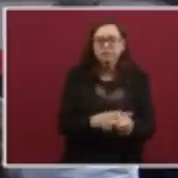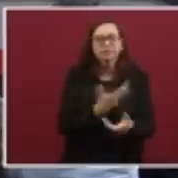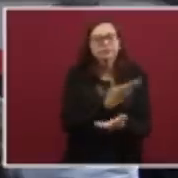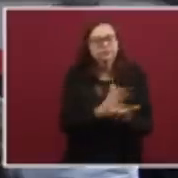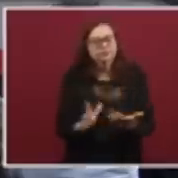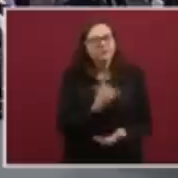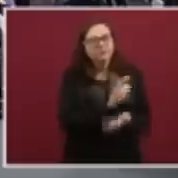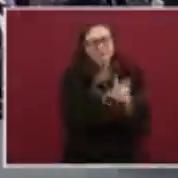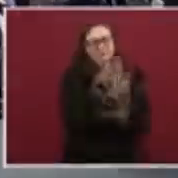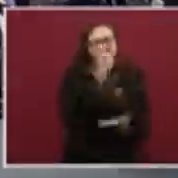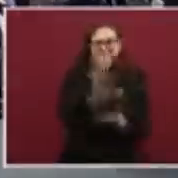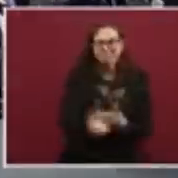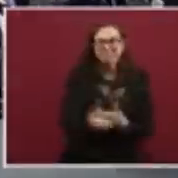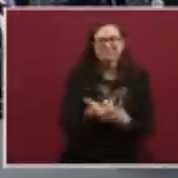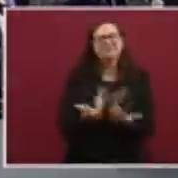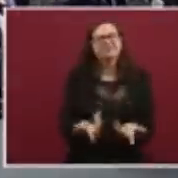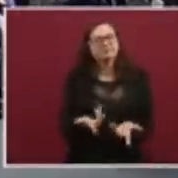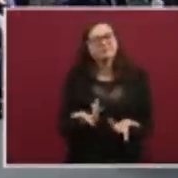cobran? Y esas,